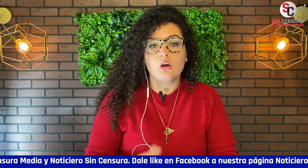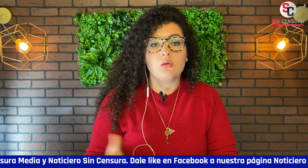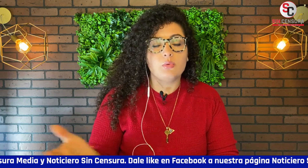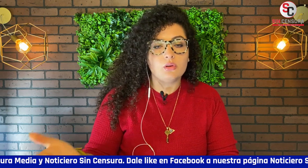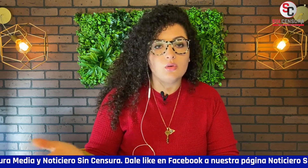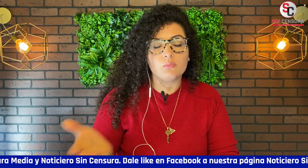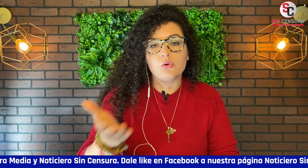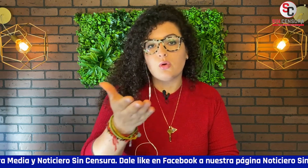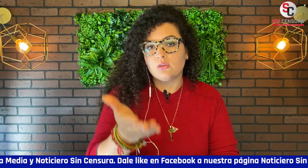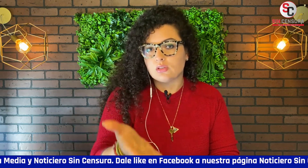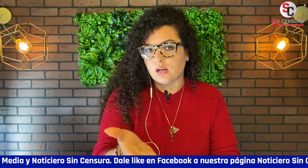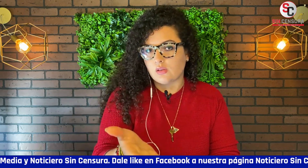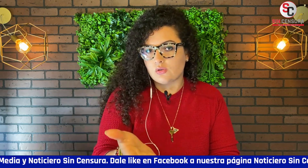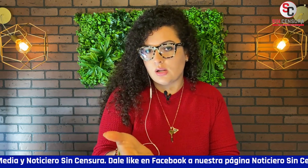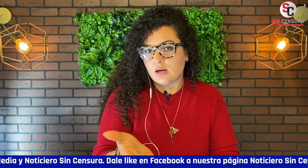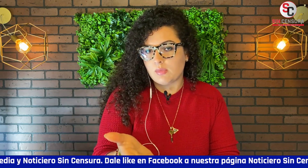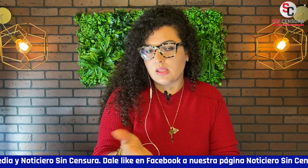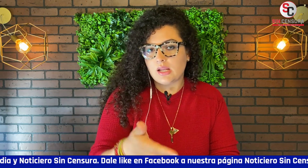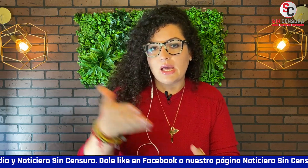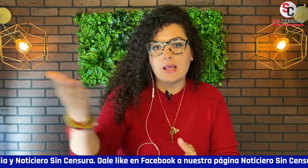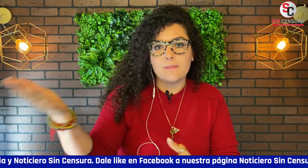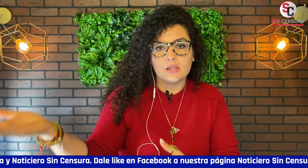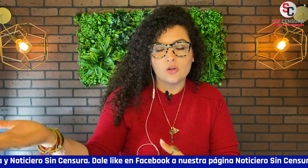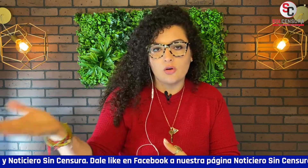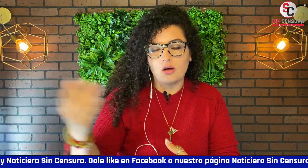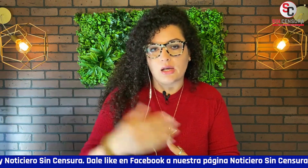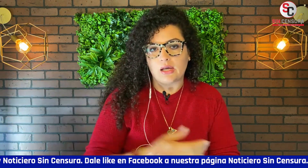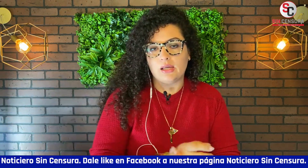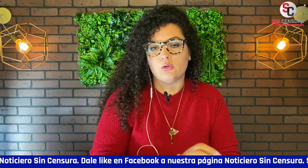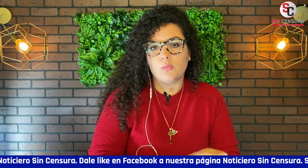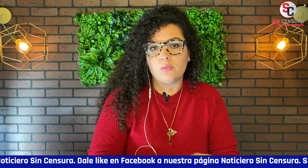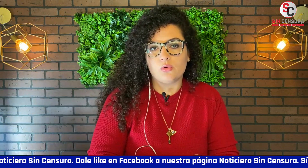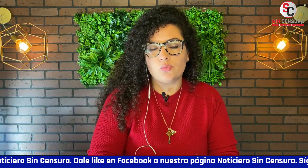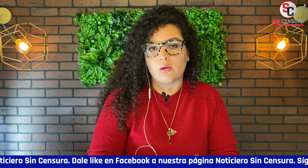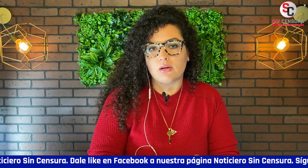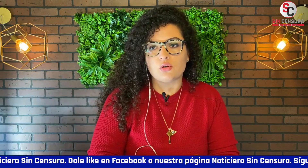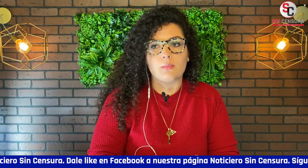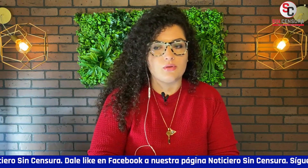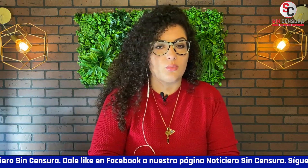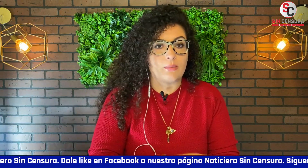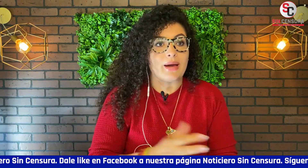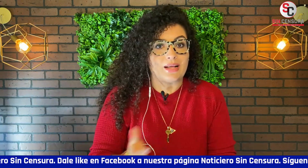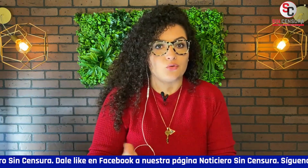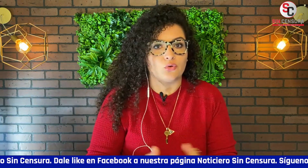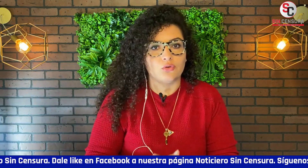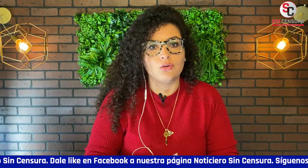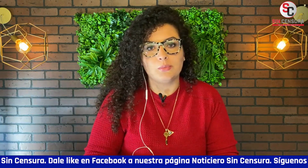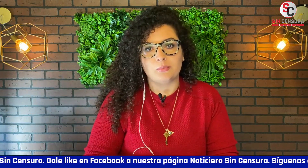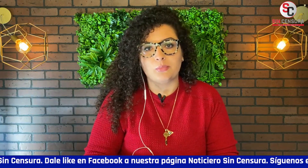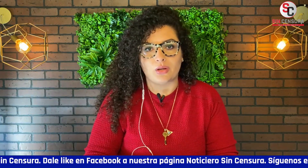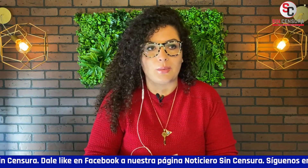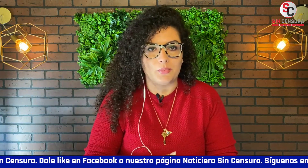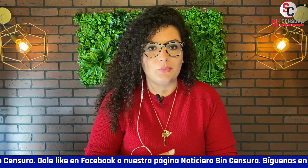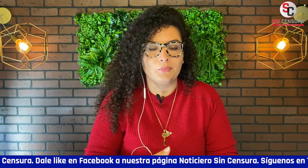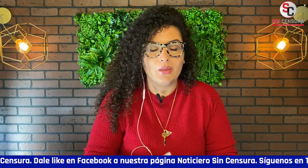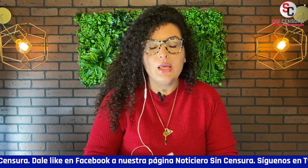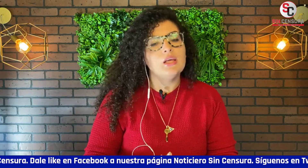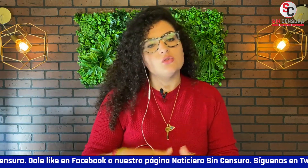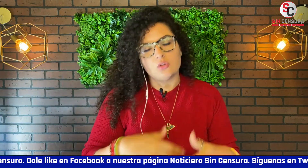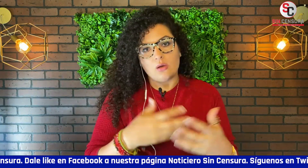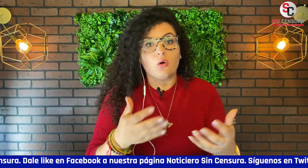legislativas, como por ejemplo cuando el senador Julen Rementería invitó a El Tumbaburros para hablar sobre embarazo, ¿no? Por